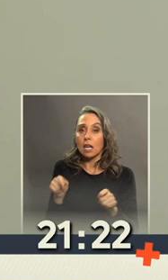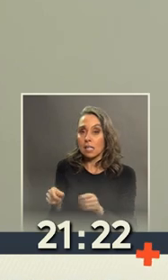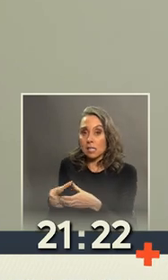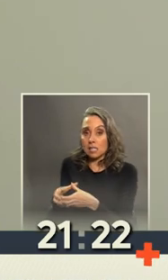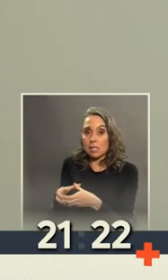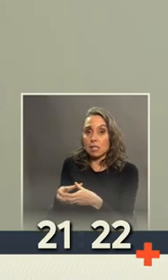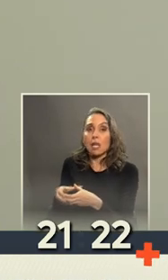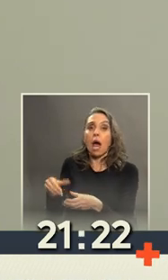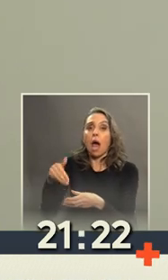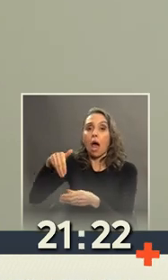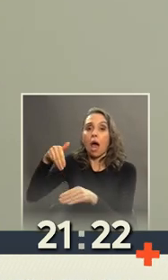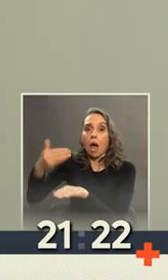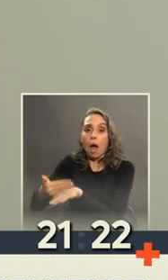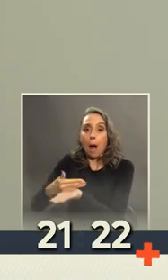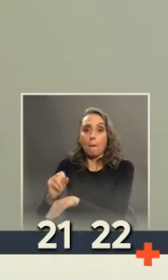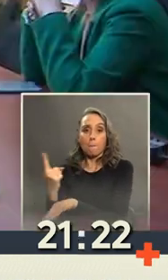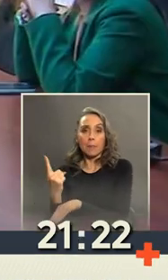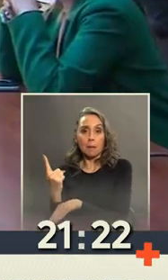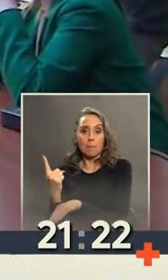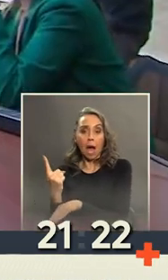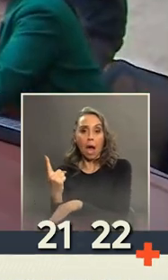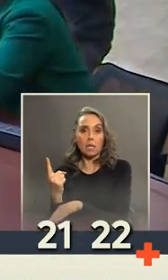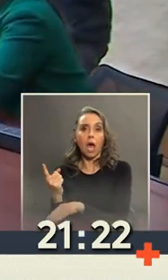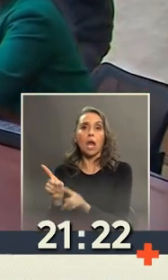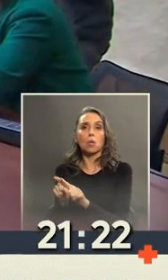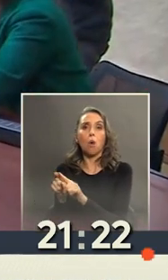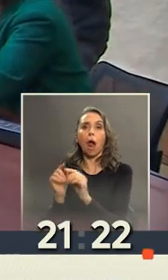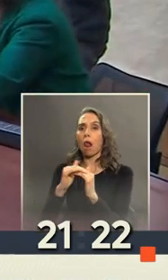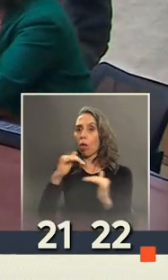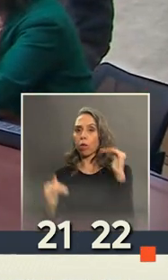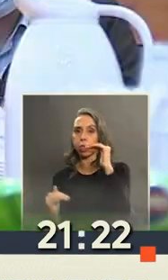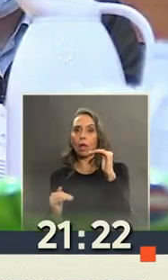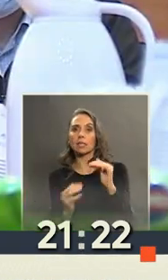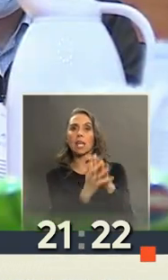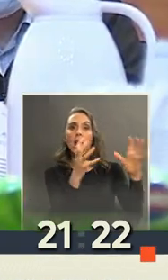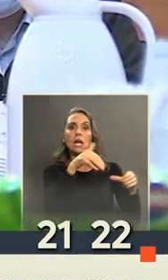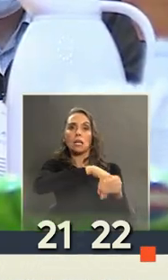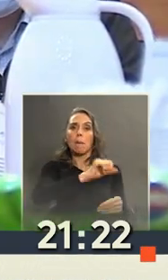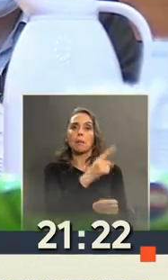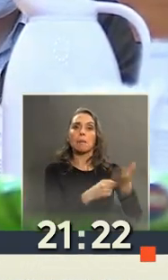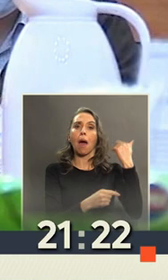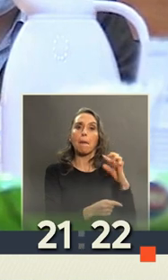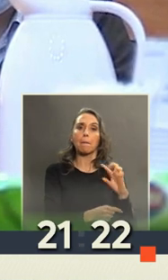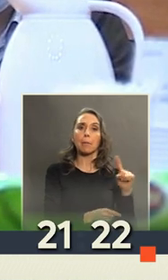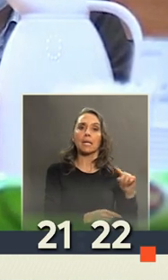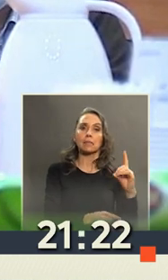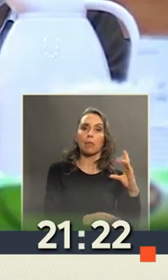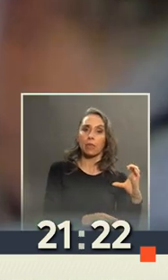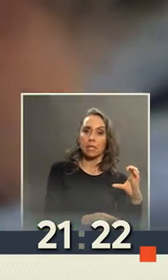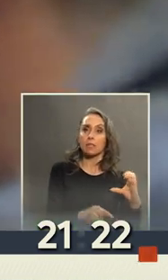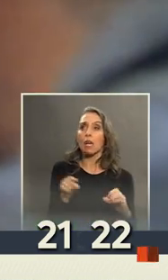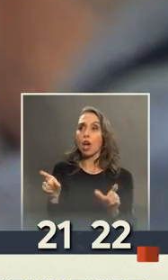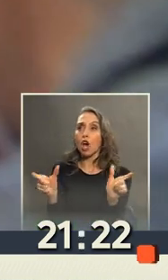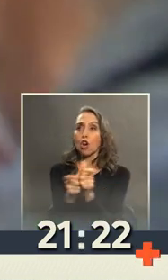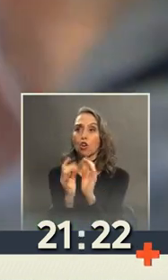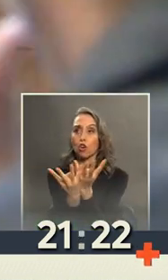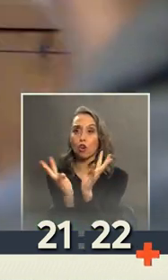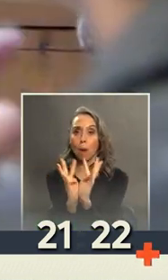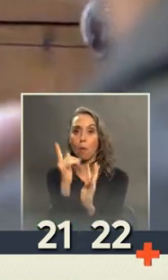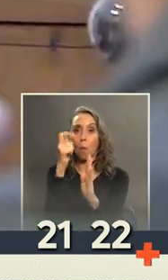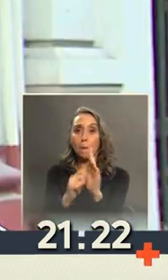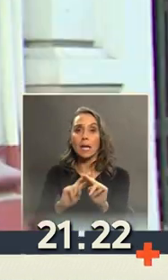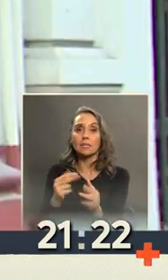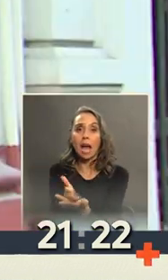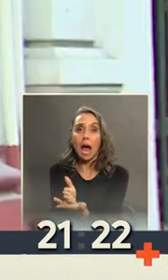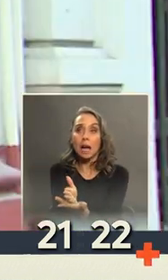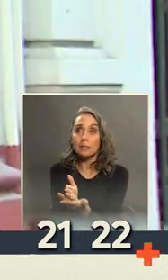la mega primaria. Será esta comisión la encargada de, en menos de un mes, armar las primarias